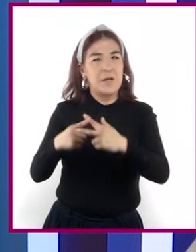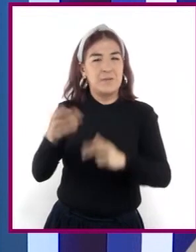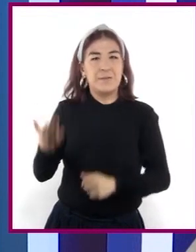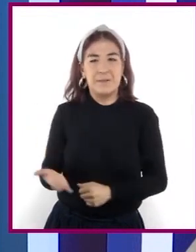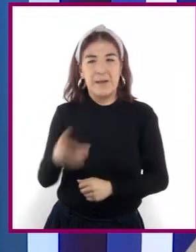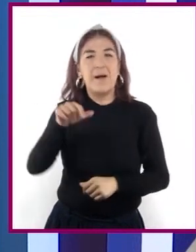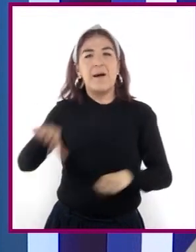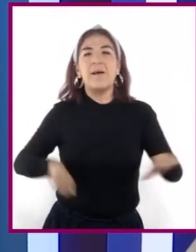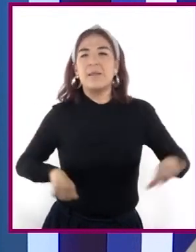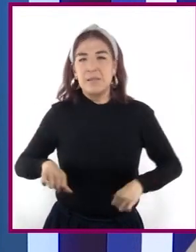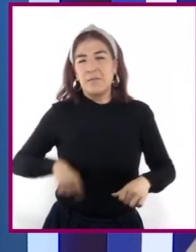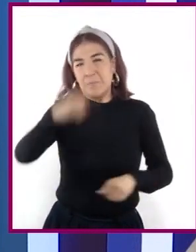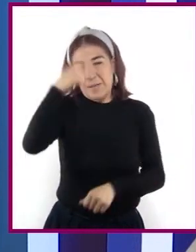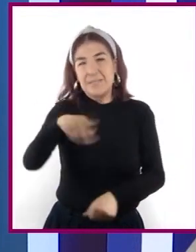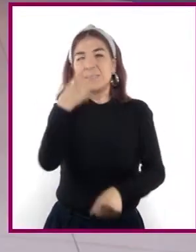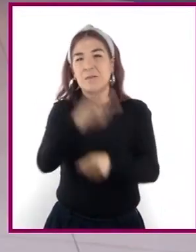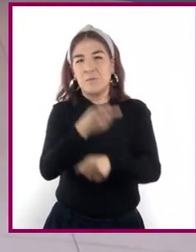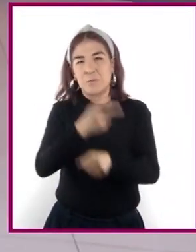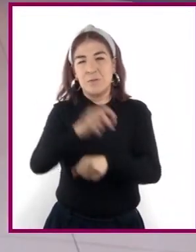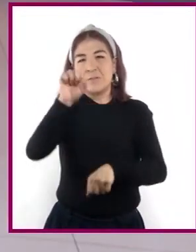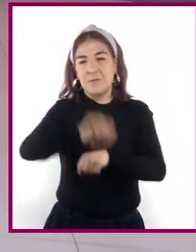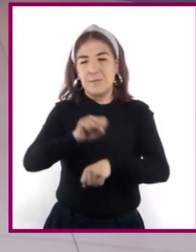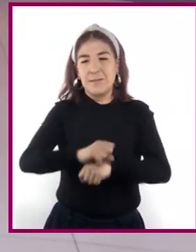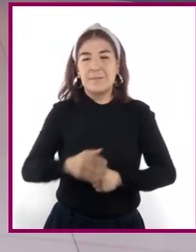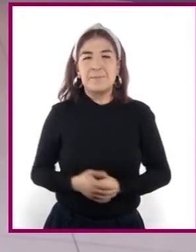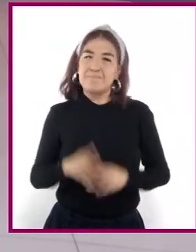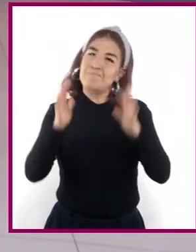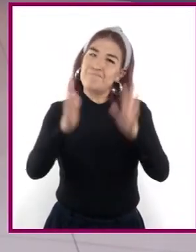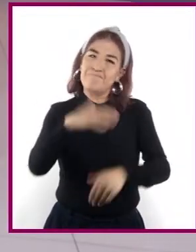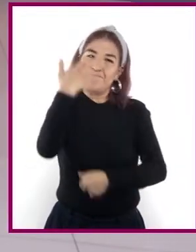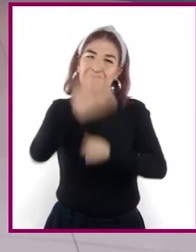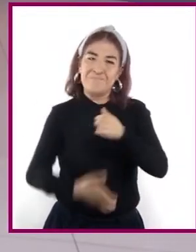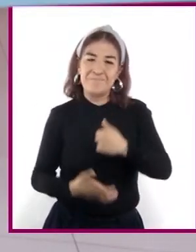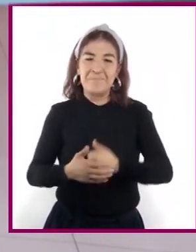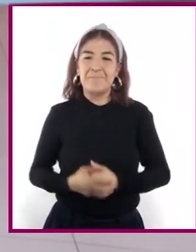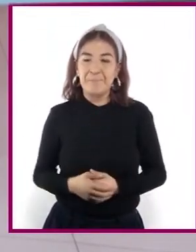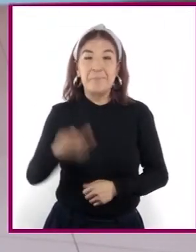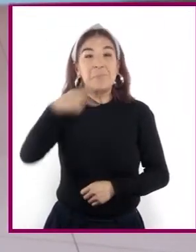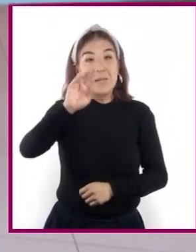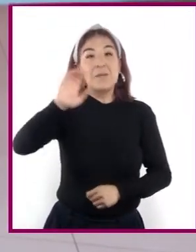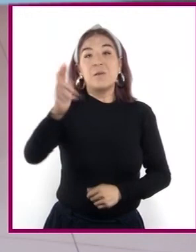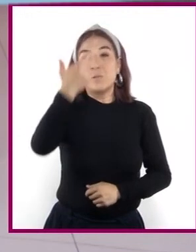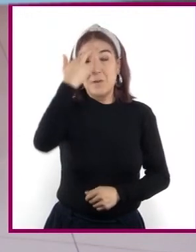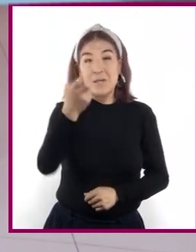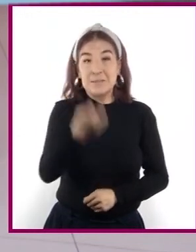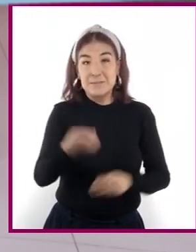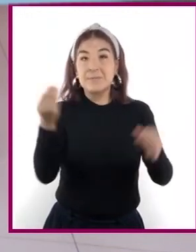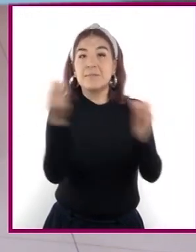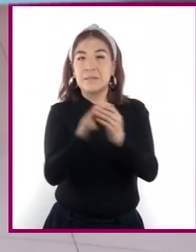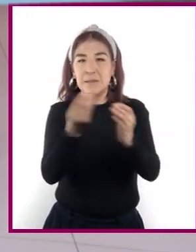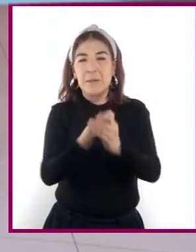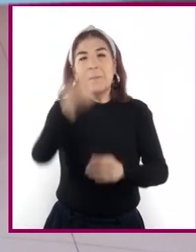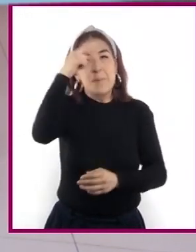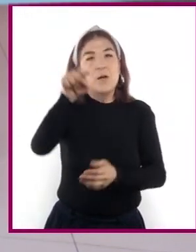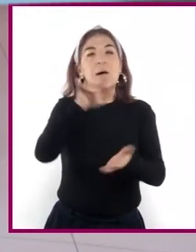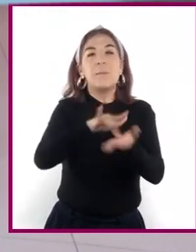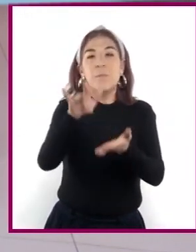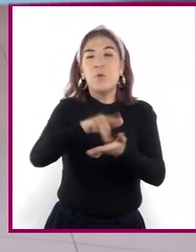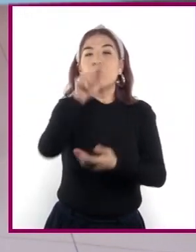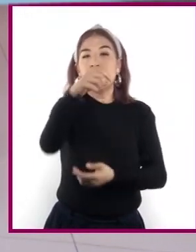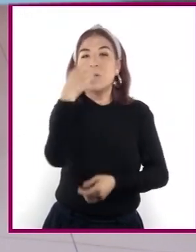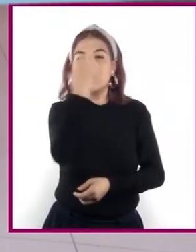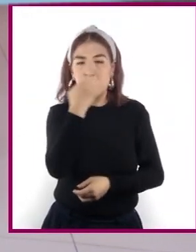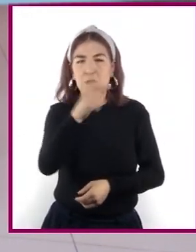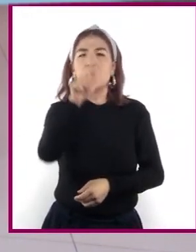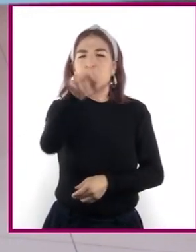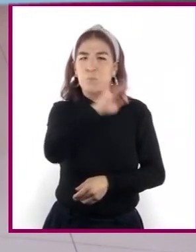de matemáticas para segundo grado. Hemos terminado, pero recuerden que estas sesiones son de apoyo escolar y